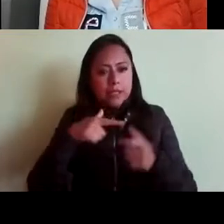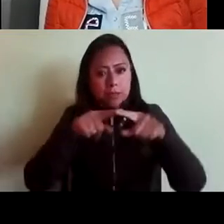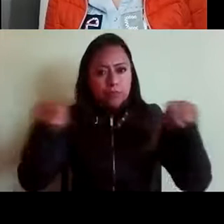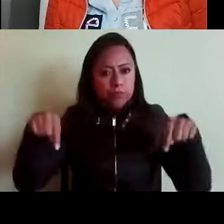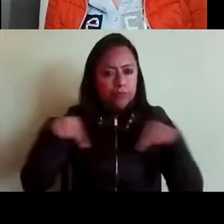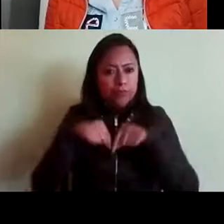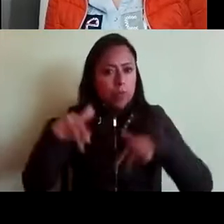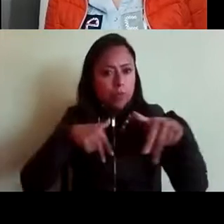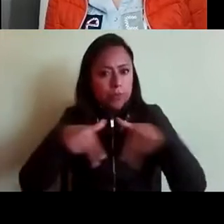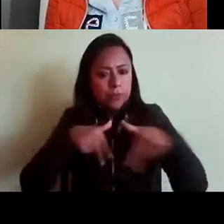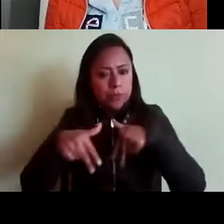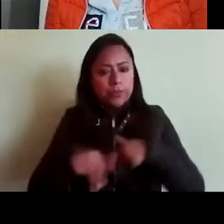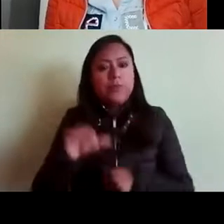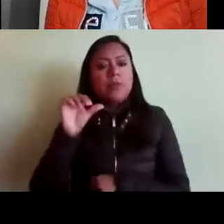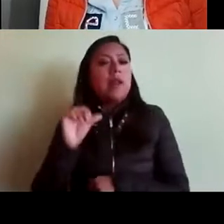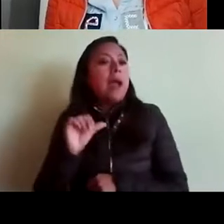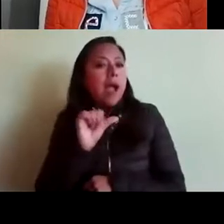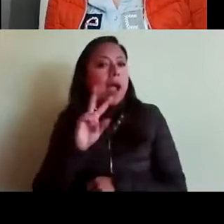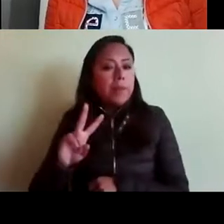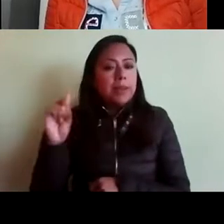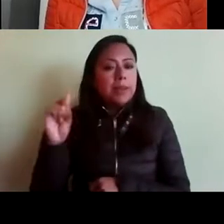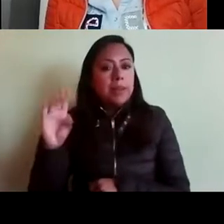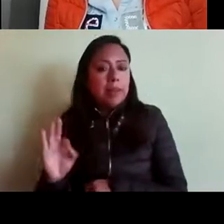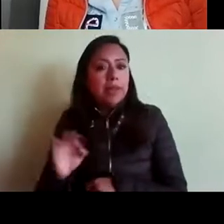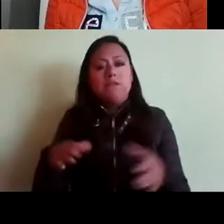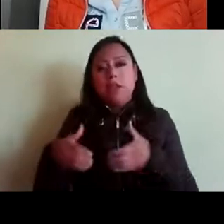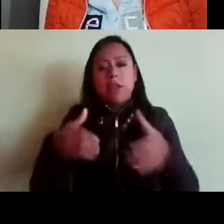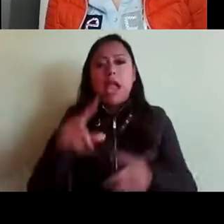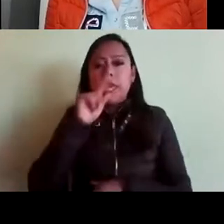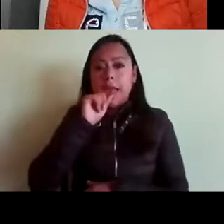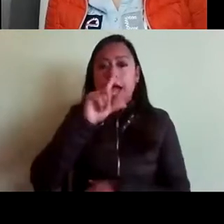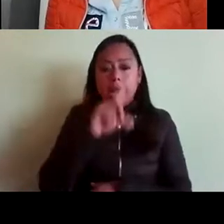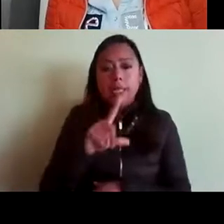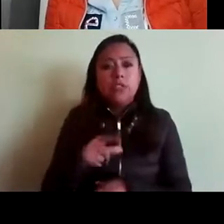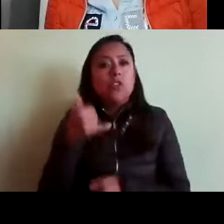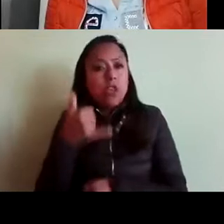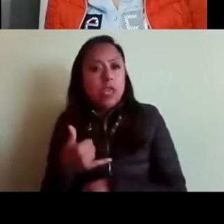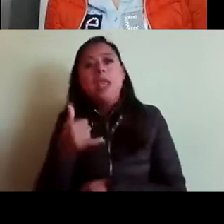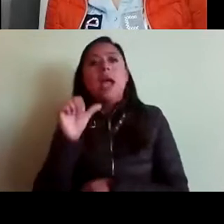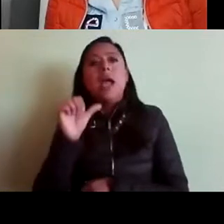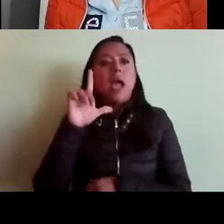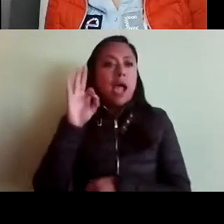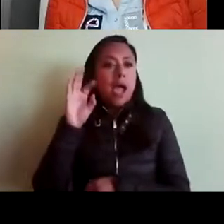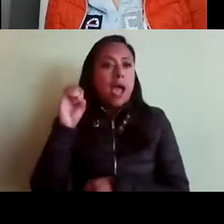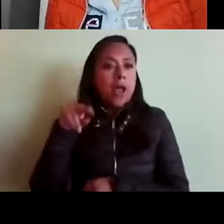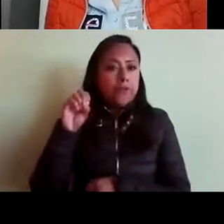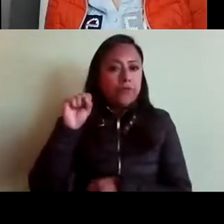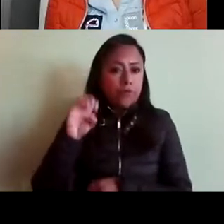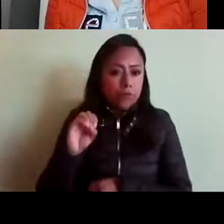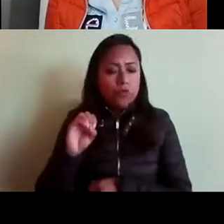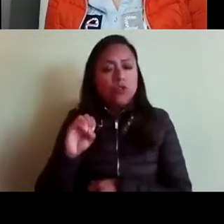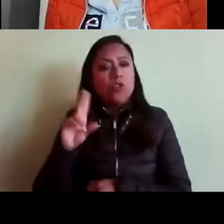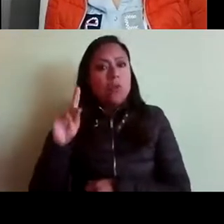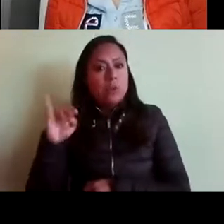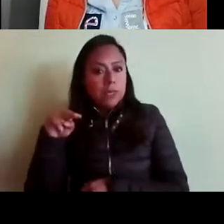Sin Número entre la calle Jalisco y calle Alfonso Pineda, colonia de desarrollo urbano, de dicha demarcación. Y para